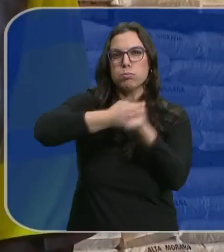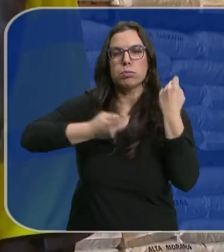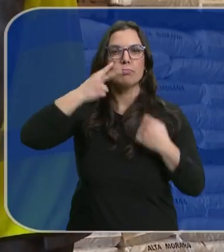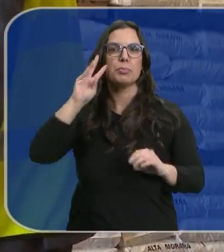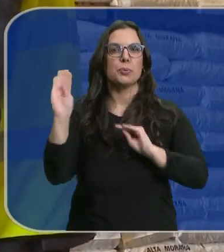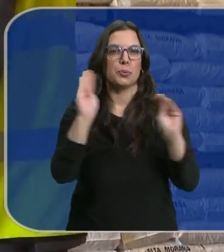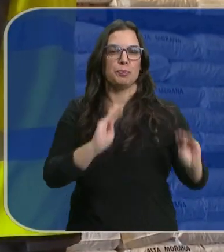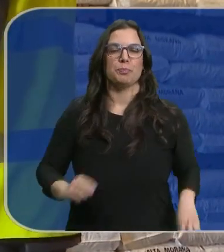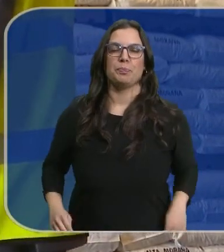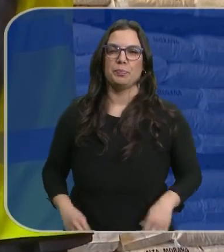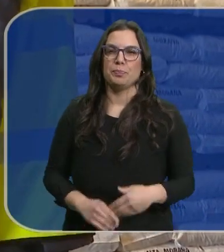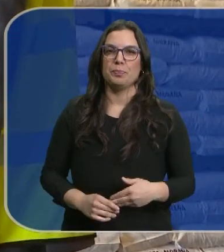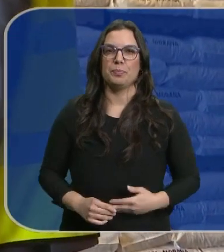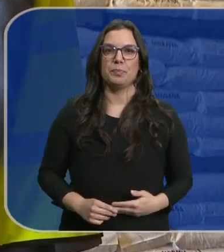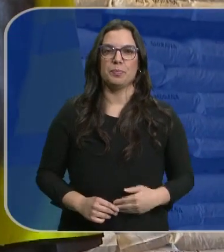conocimientos.